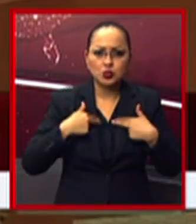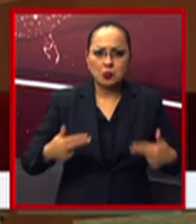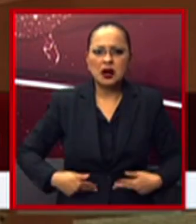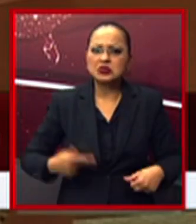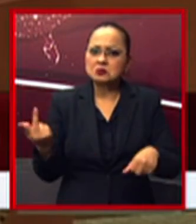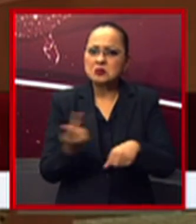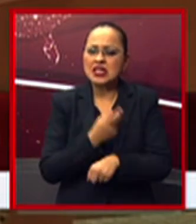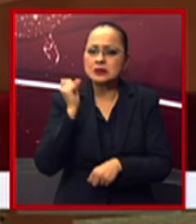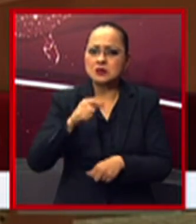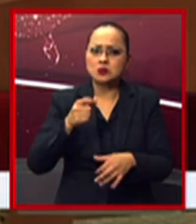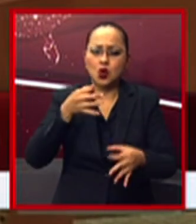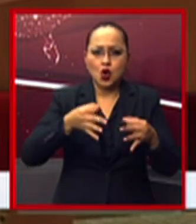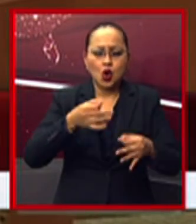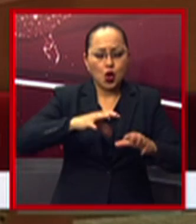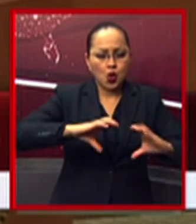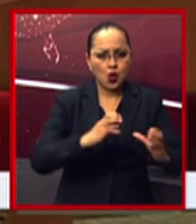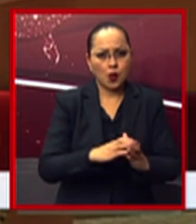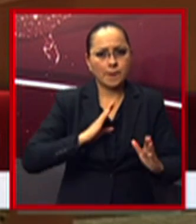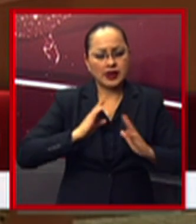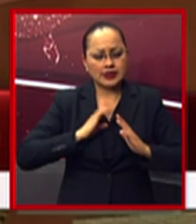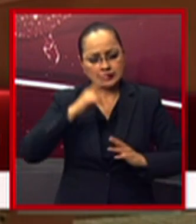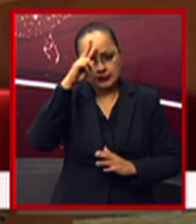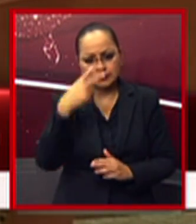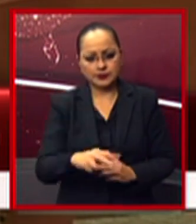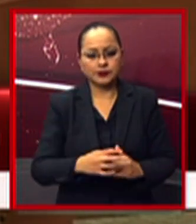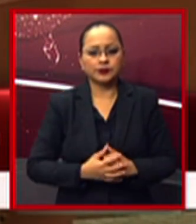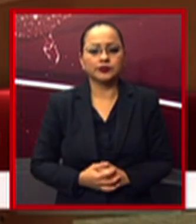derechos humanos por parte del Ejército Mexicano.